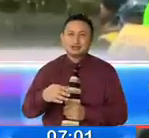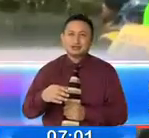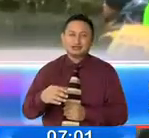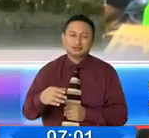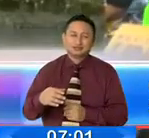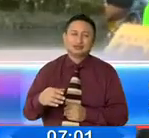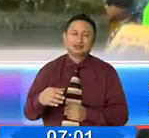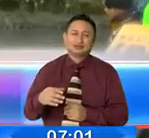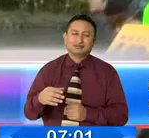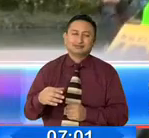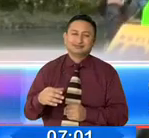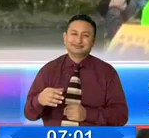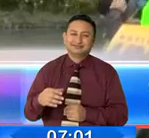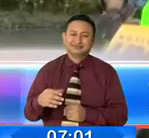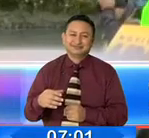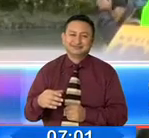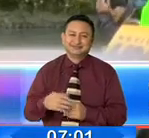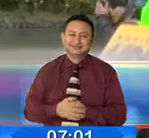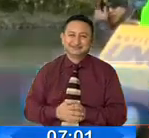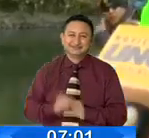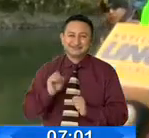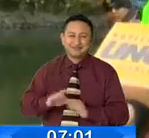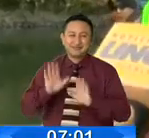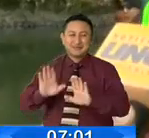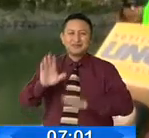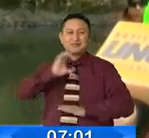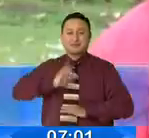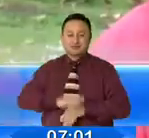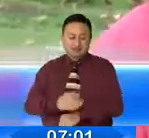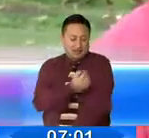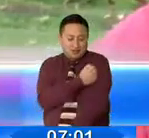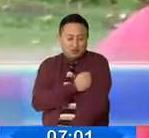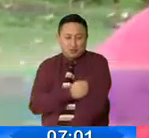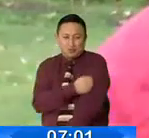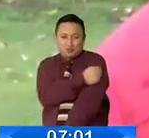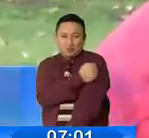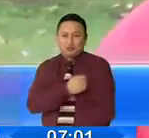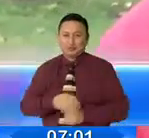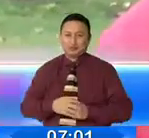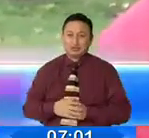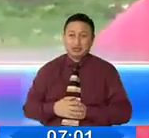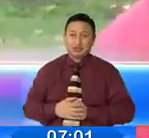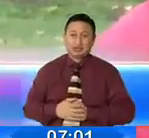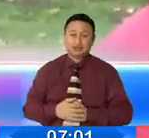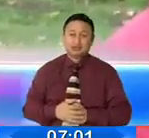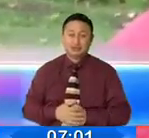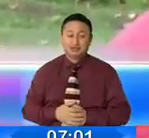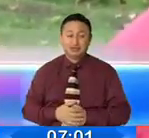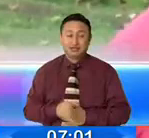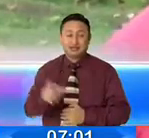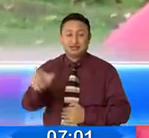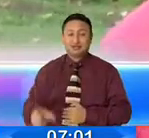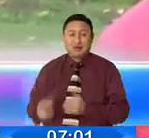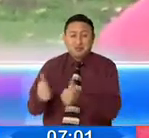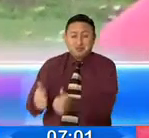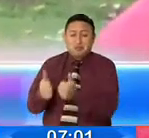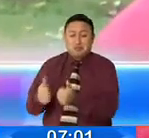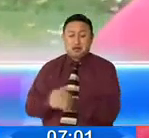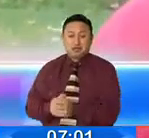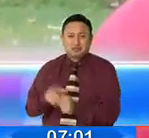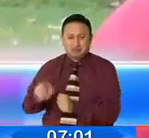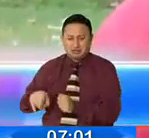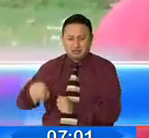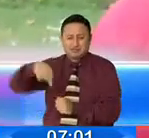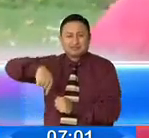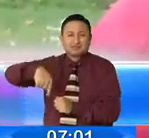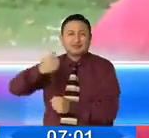En el cual existe características como tatuajes. Sí, él estaba trabajando y era buena persona él. Sí, en la